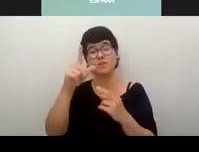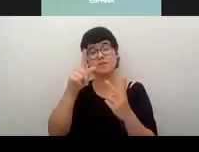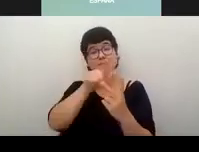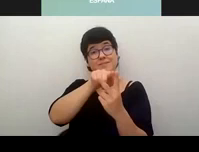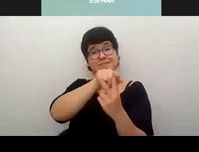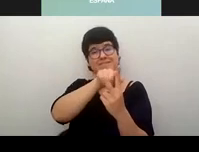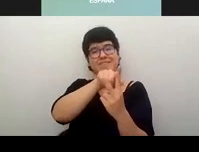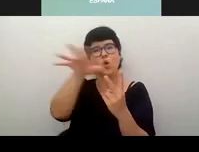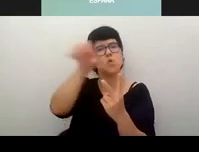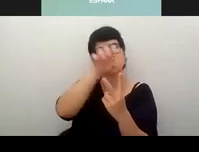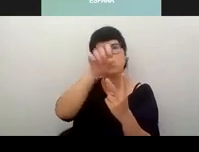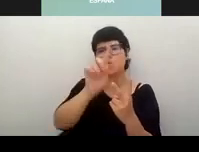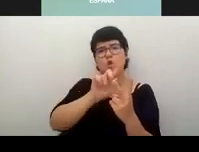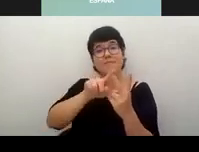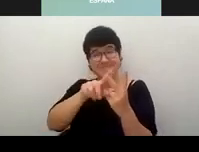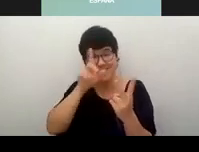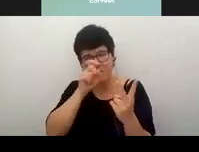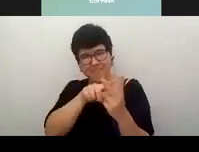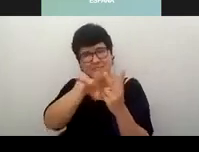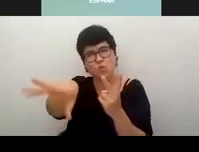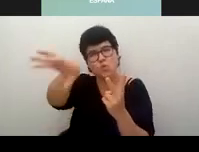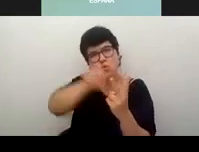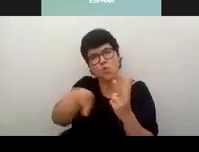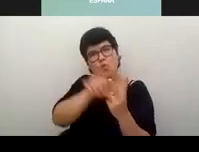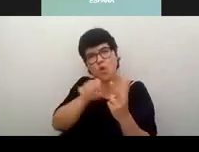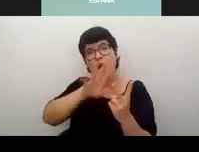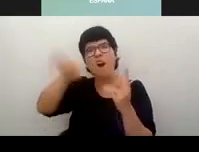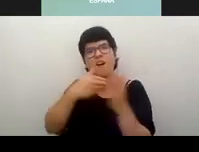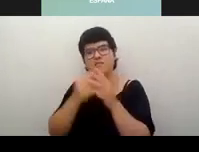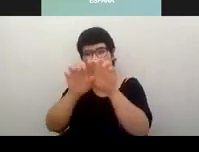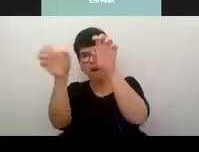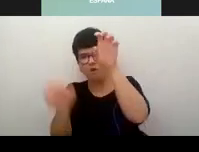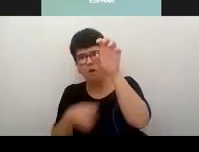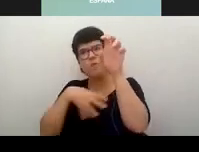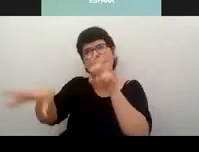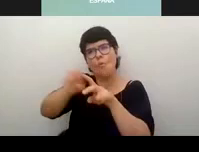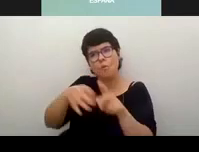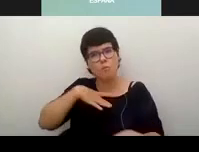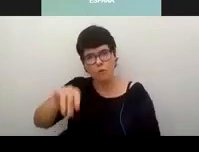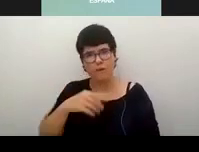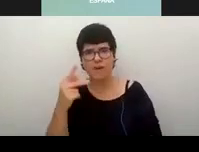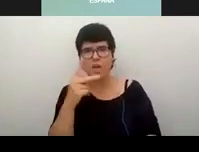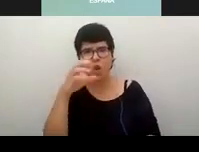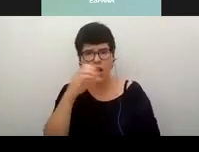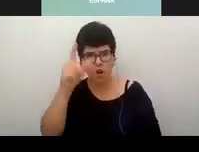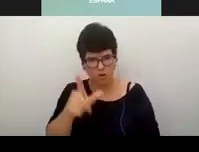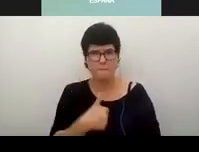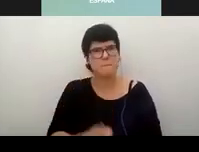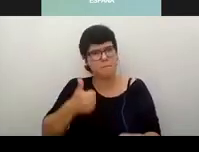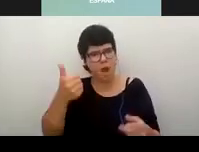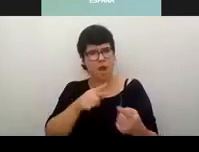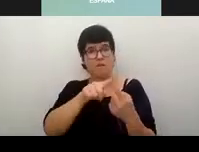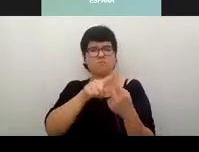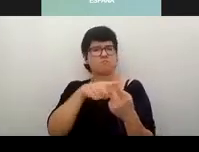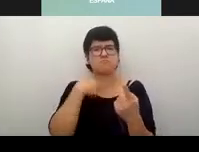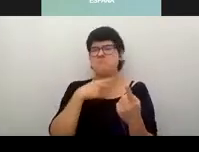Como recordáis, con los en las anteriores diapositivas veíamos que con los firmicutes, incluso los pocos